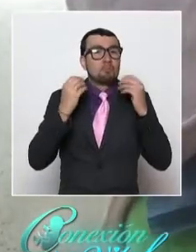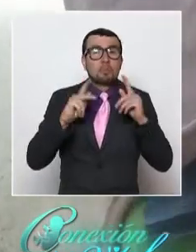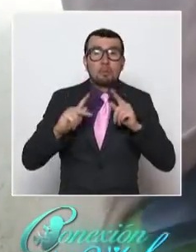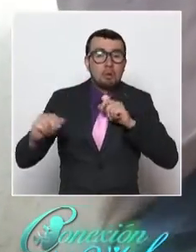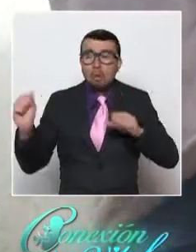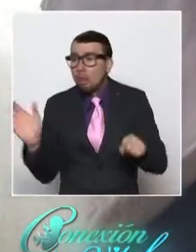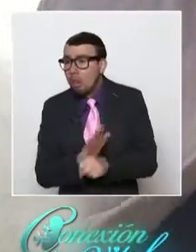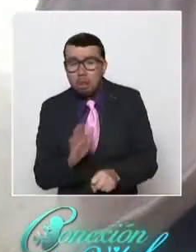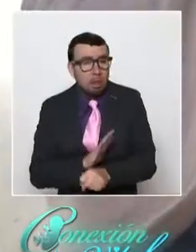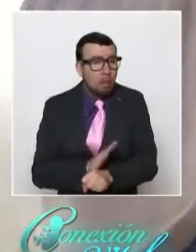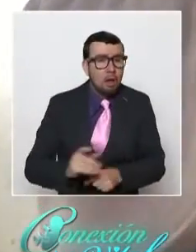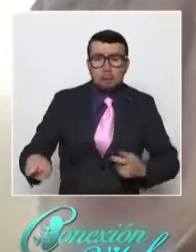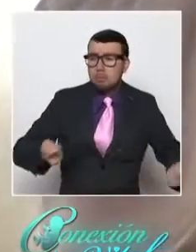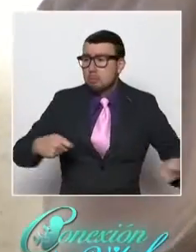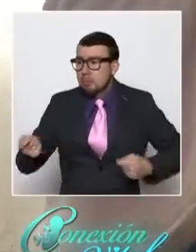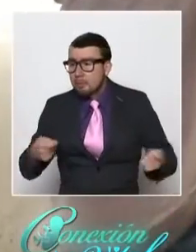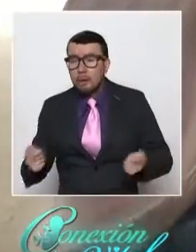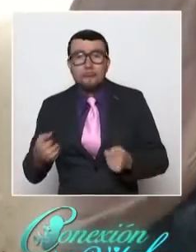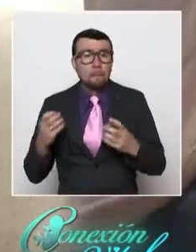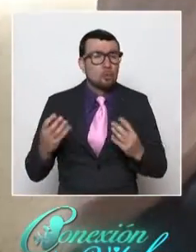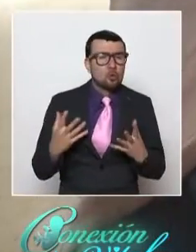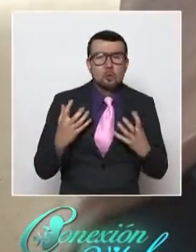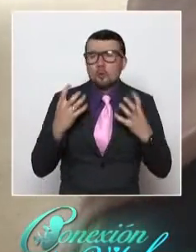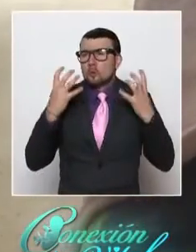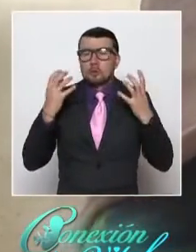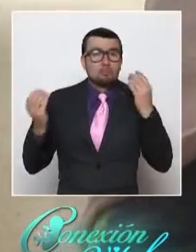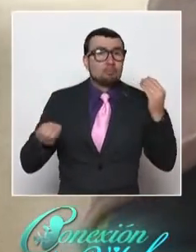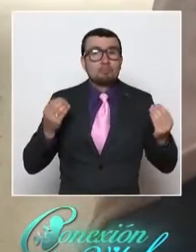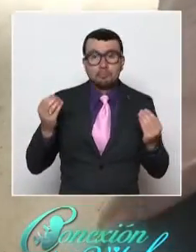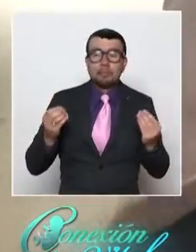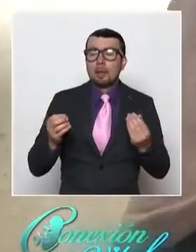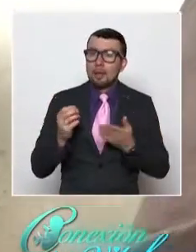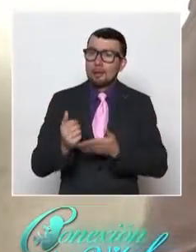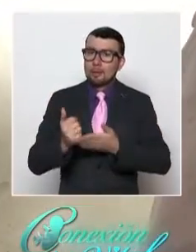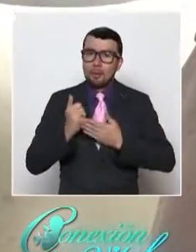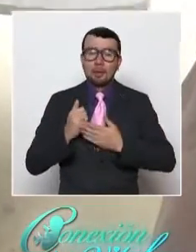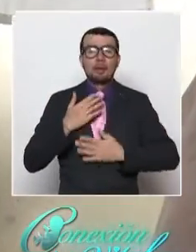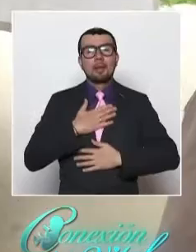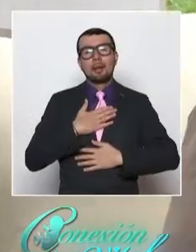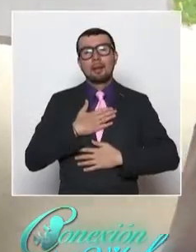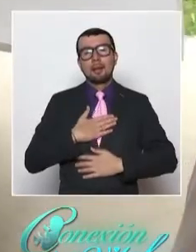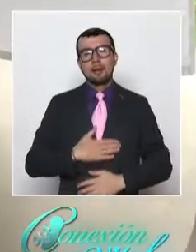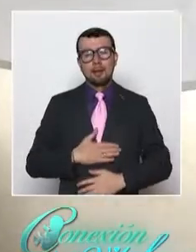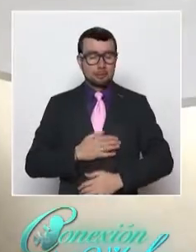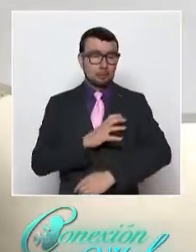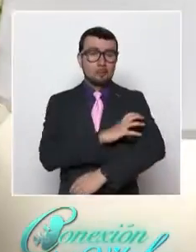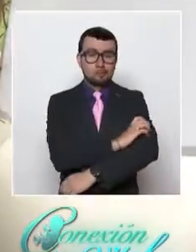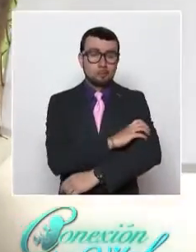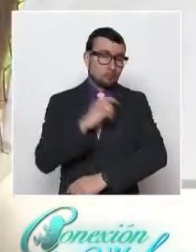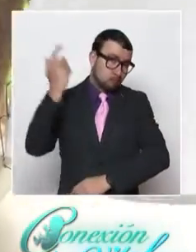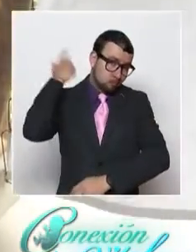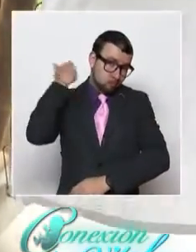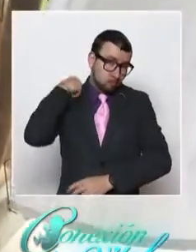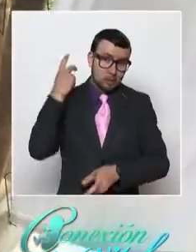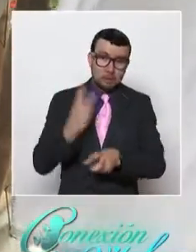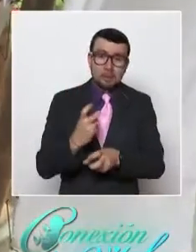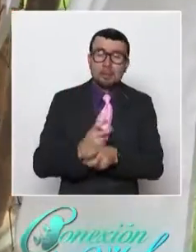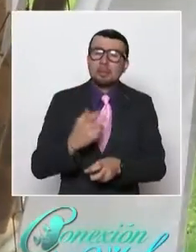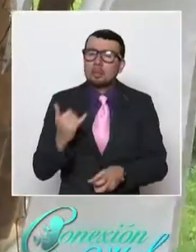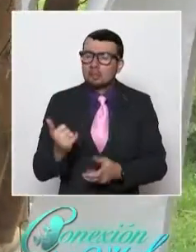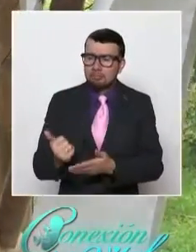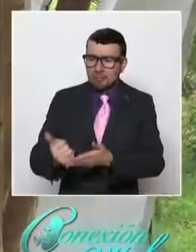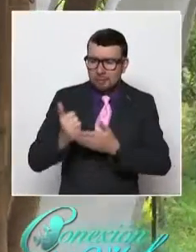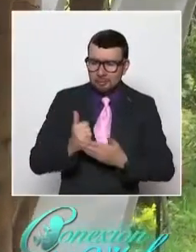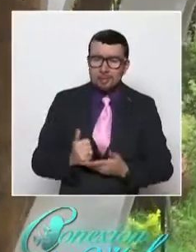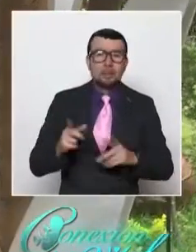manejan niveles de estrés, de ansiedad más altos, entonces relajamos toda la parte de la musculatura cervical y asimismo